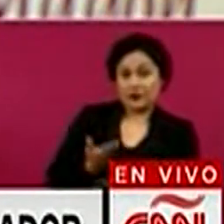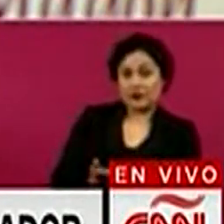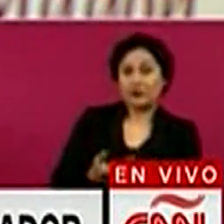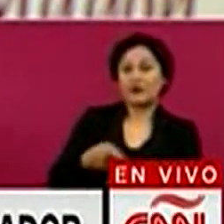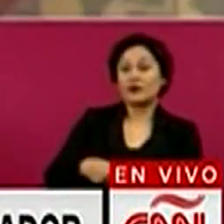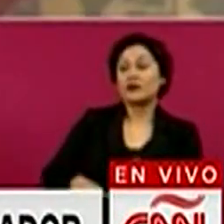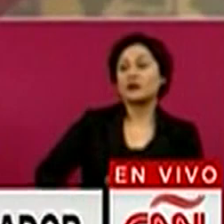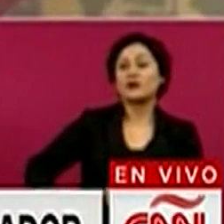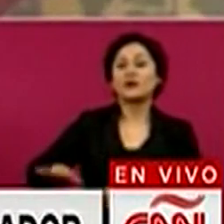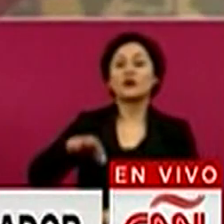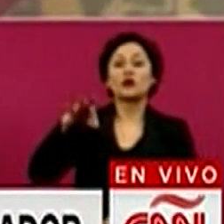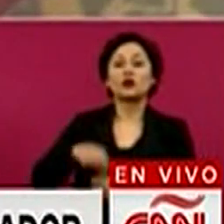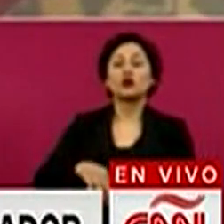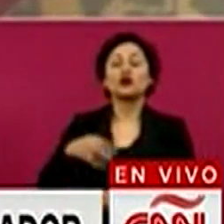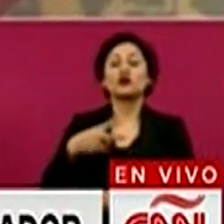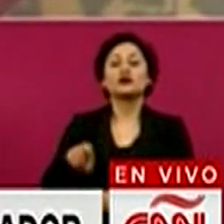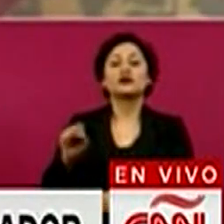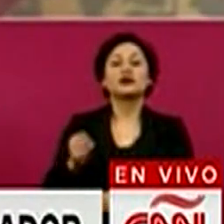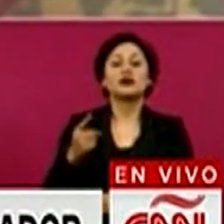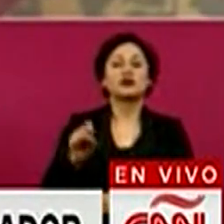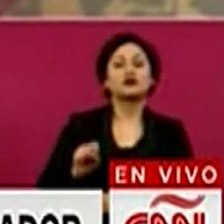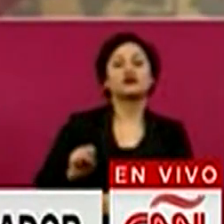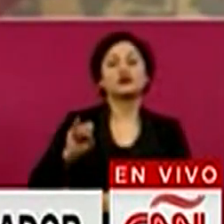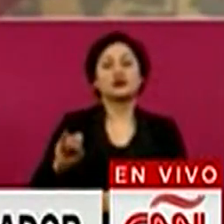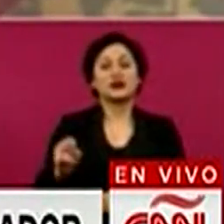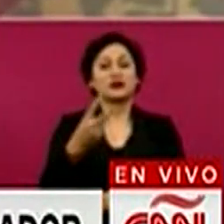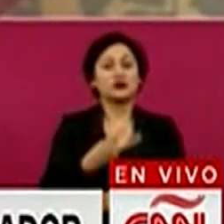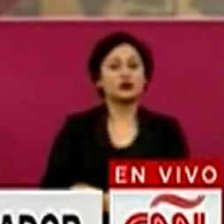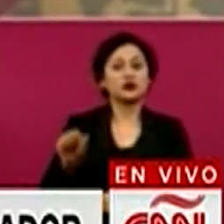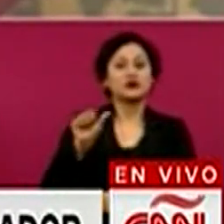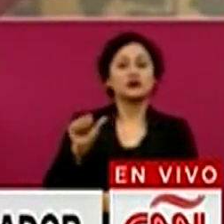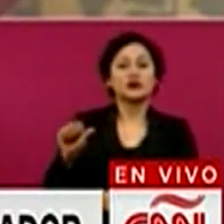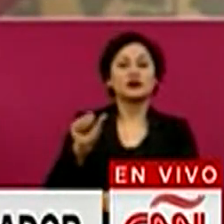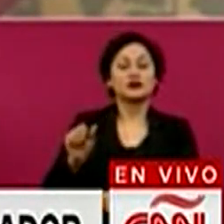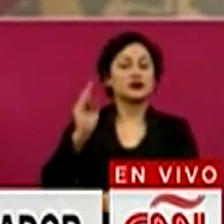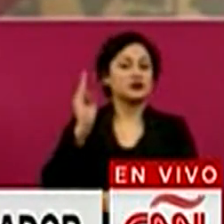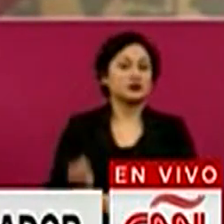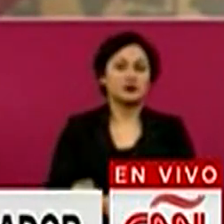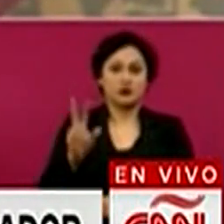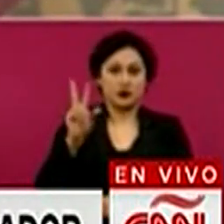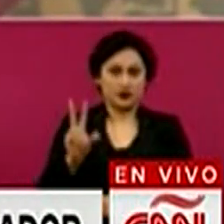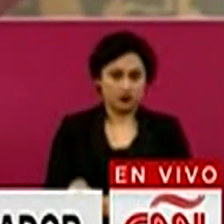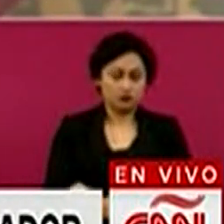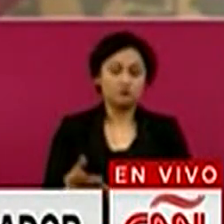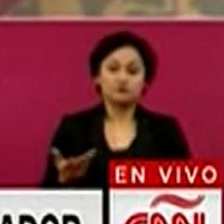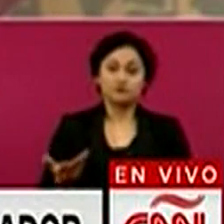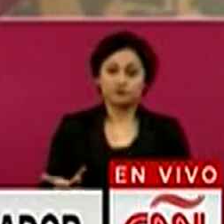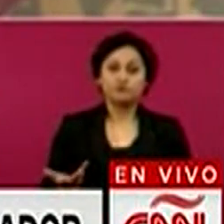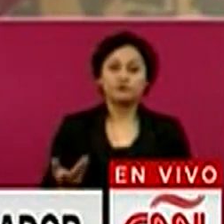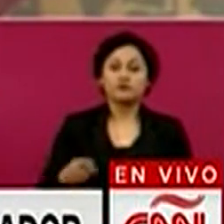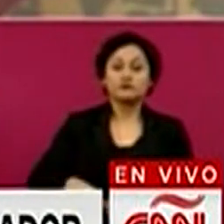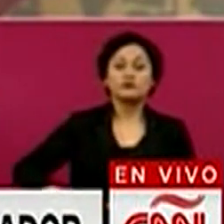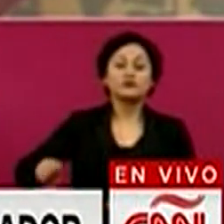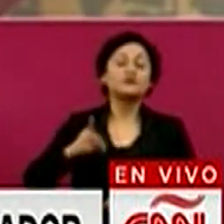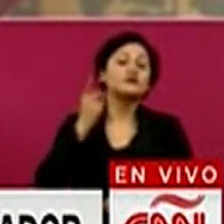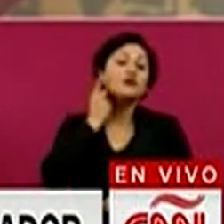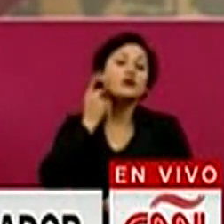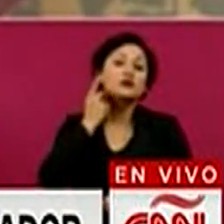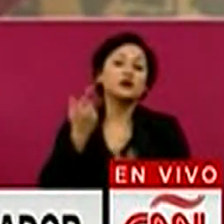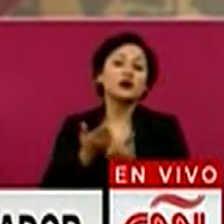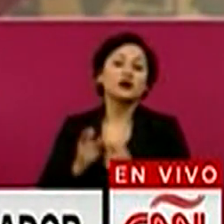gobierno federal en estas propuestas de ajustes están, entre otras cosas, los recortes al gasto del Instituto Nacional